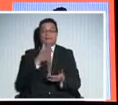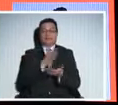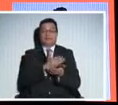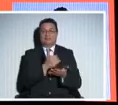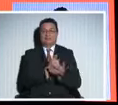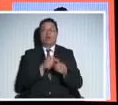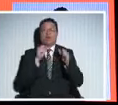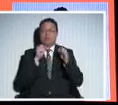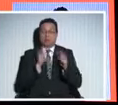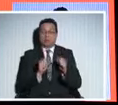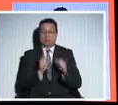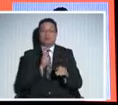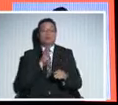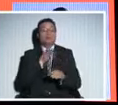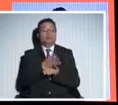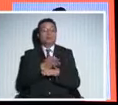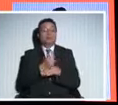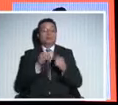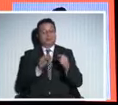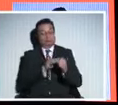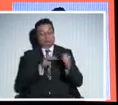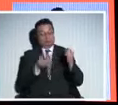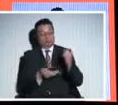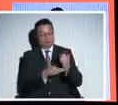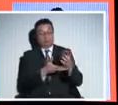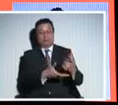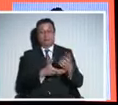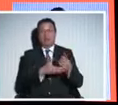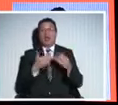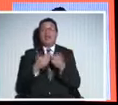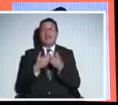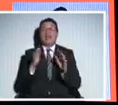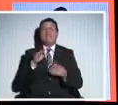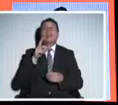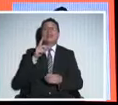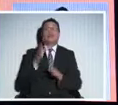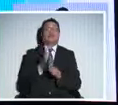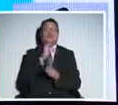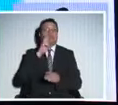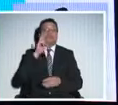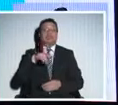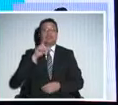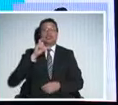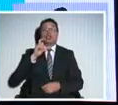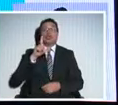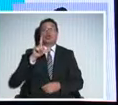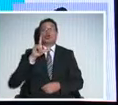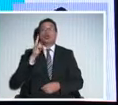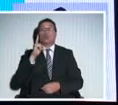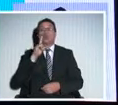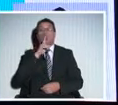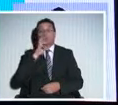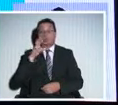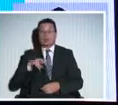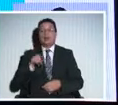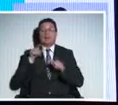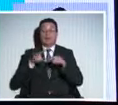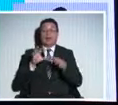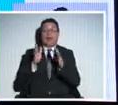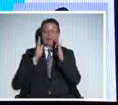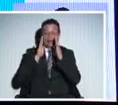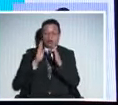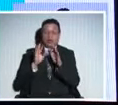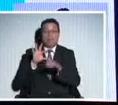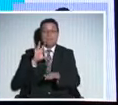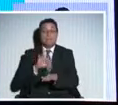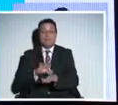y pudieron optar a canastas con productos libres de gluten. En sexto básico, y gracias a una atención médica de salud de